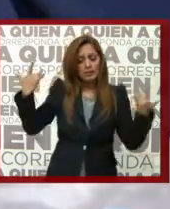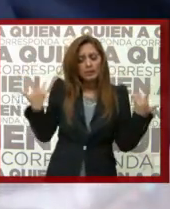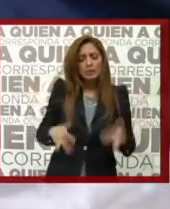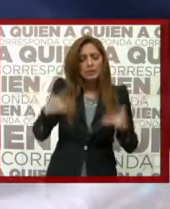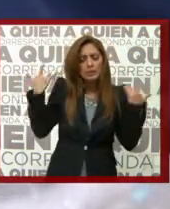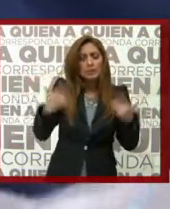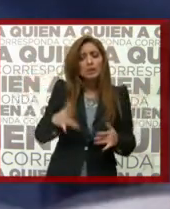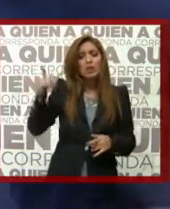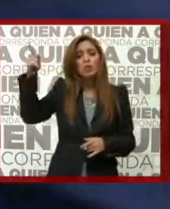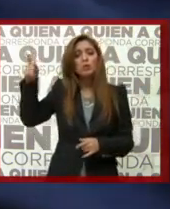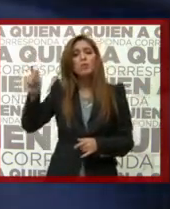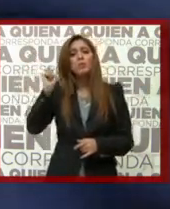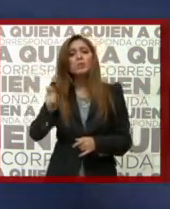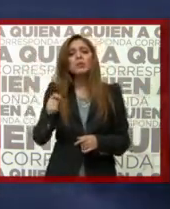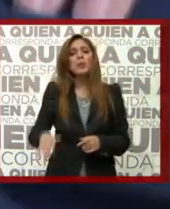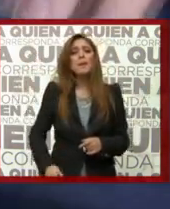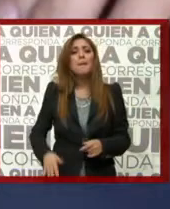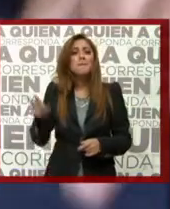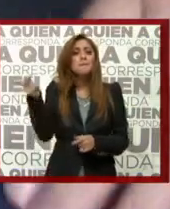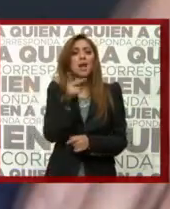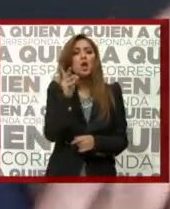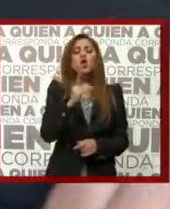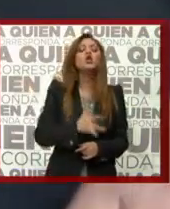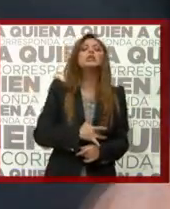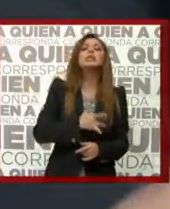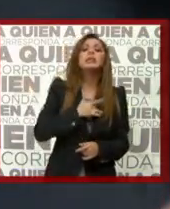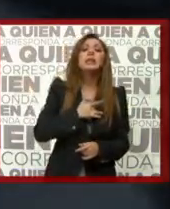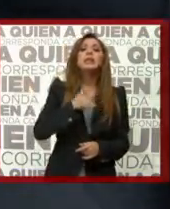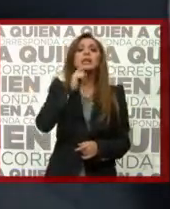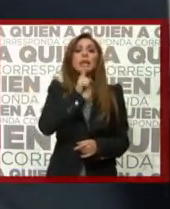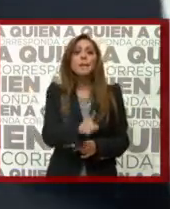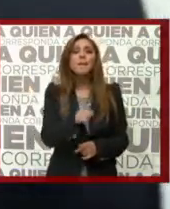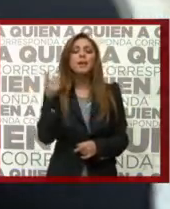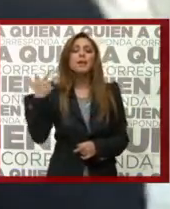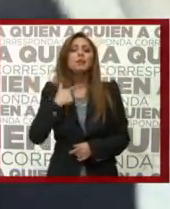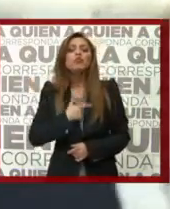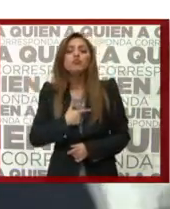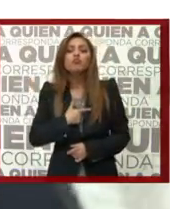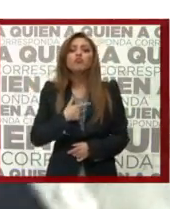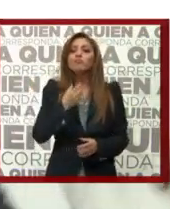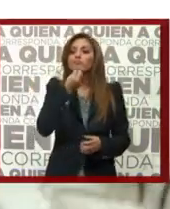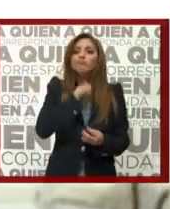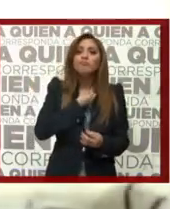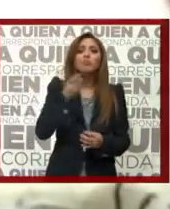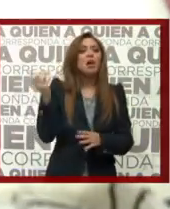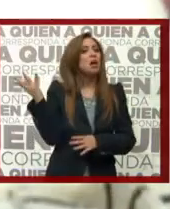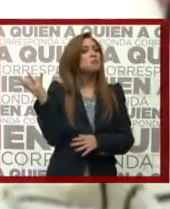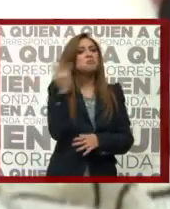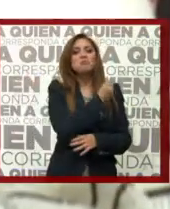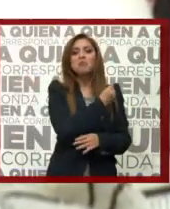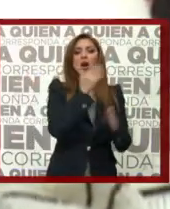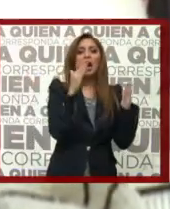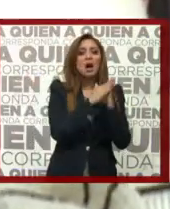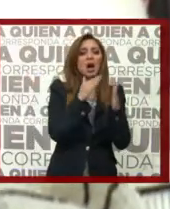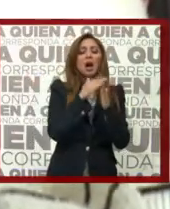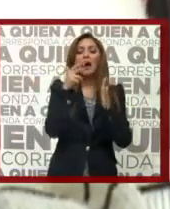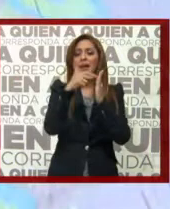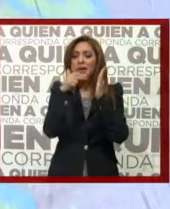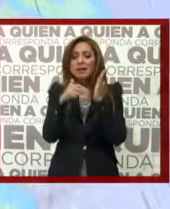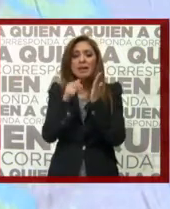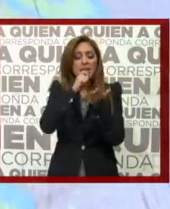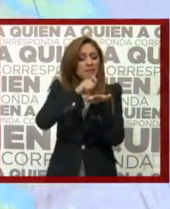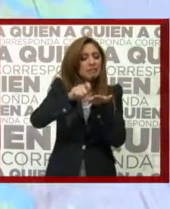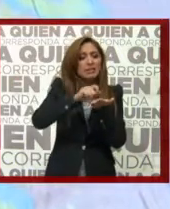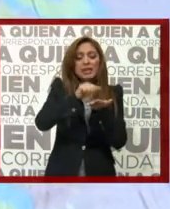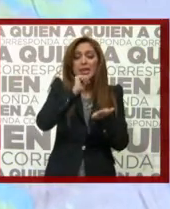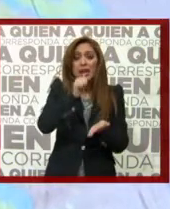la insensibilidad en una de sus piernas y de haber perdido control de sus esfínteres, la mandaron a casa sin receta ni indicación alguna.